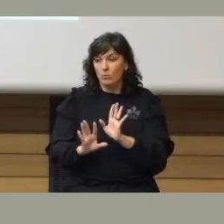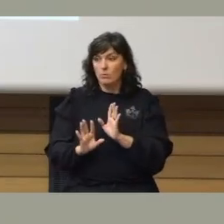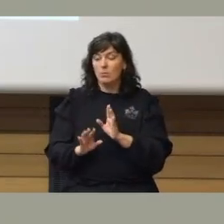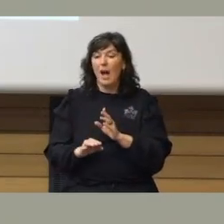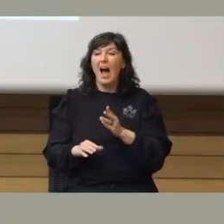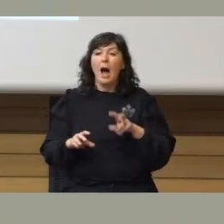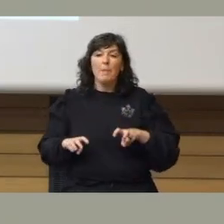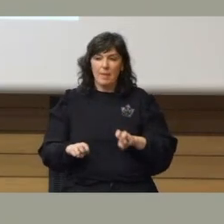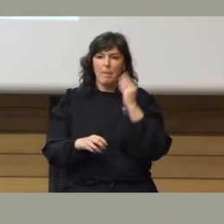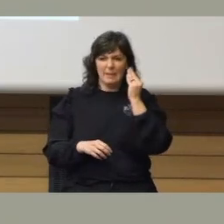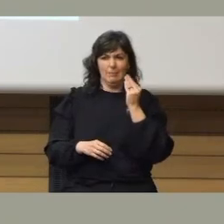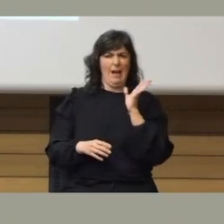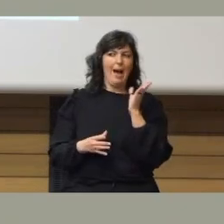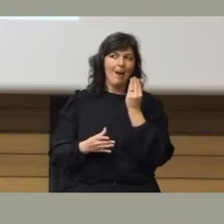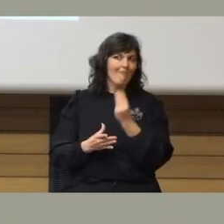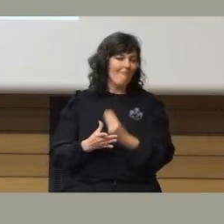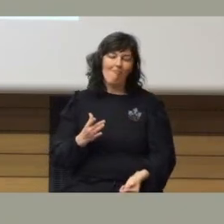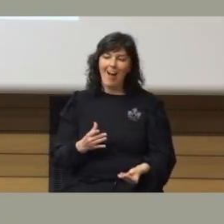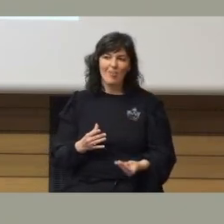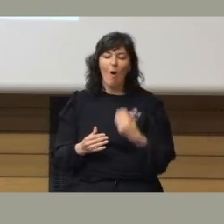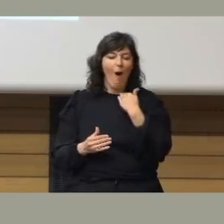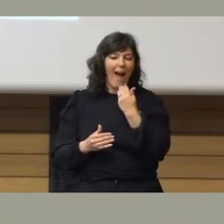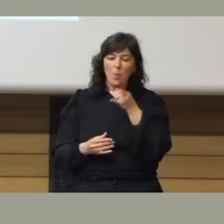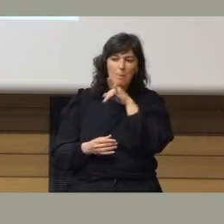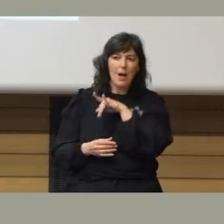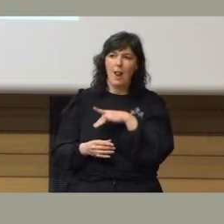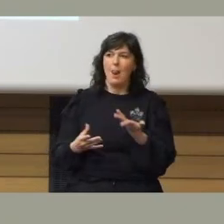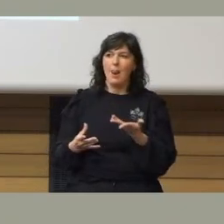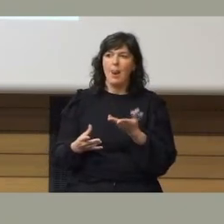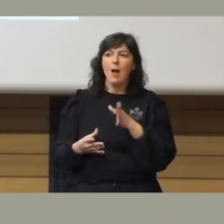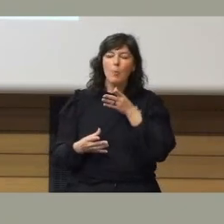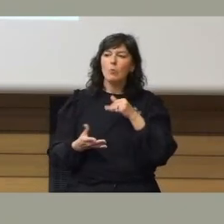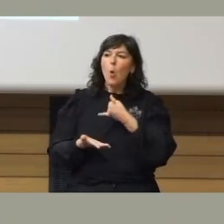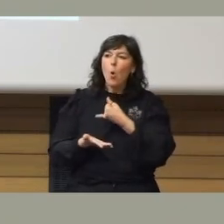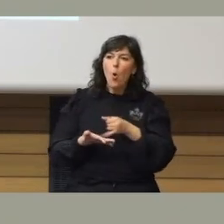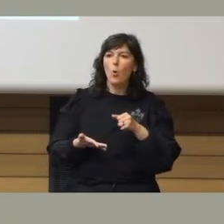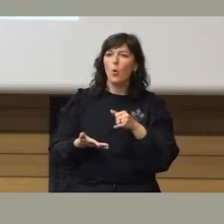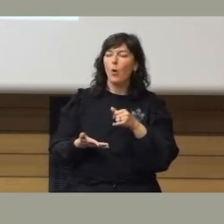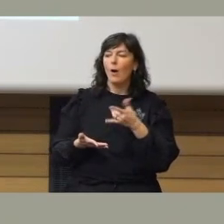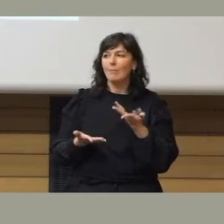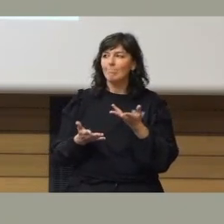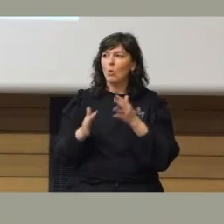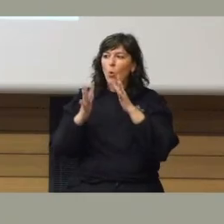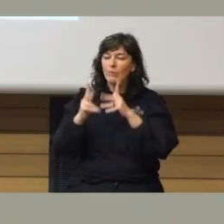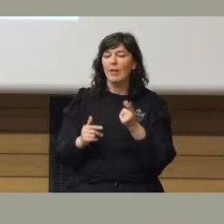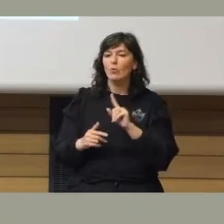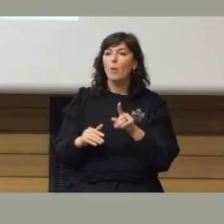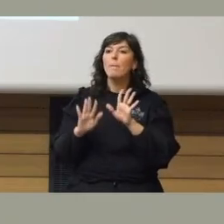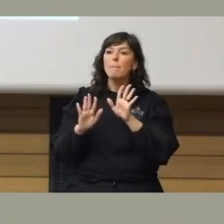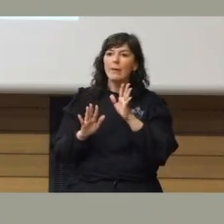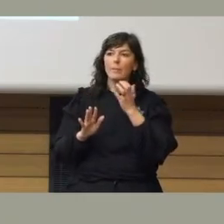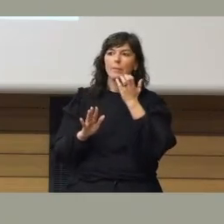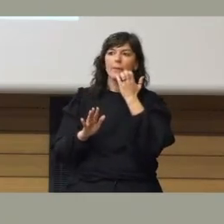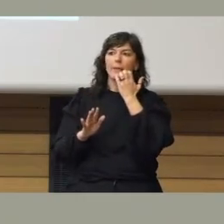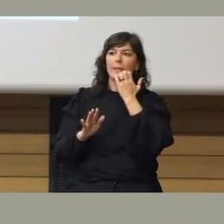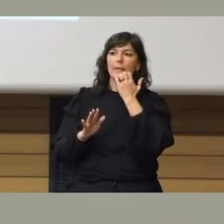esto es que lo hemos hecho mal y no hemos tenido en cuenta la cocaína. Pero progresivamente, si os dais cuenta, siempre sigue un poco en la